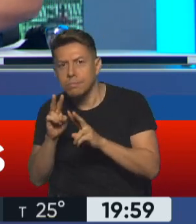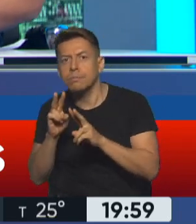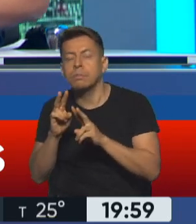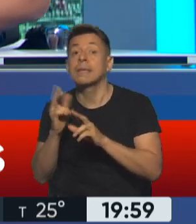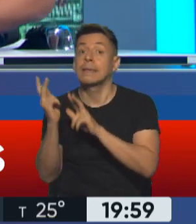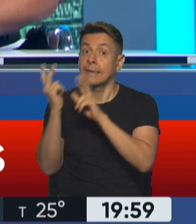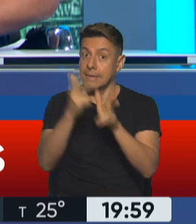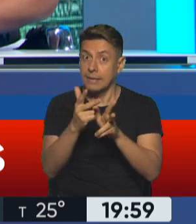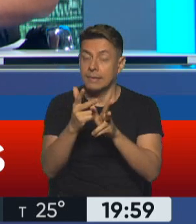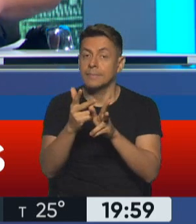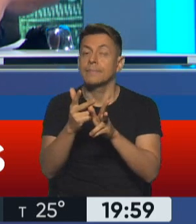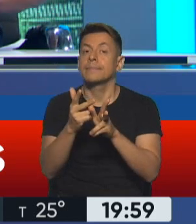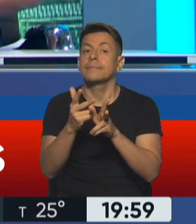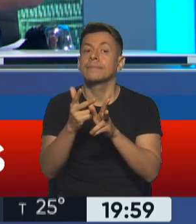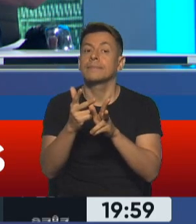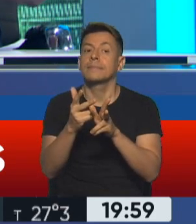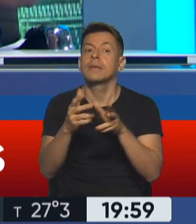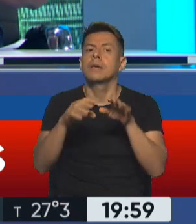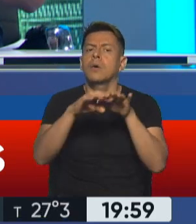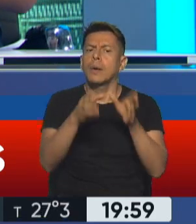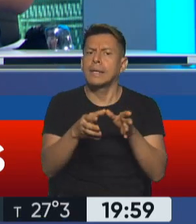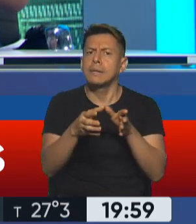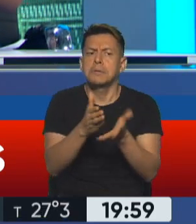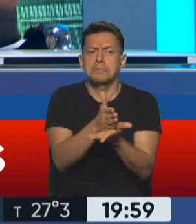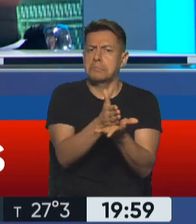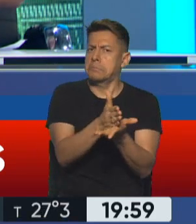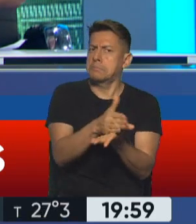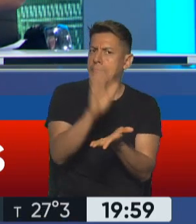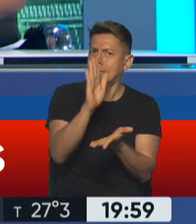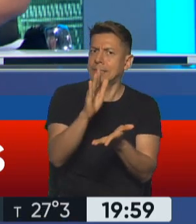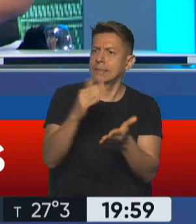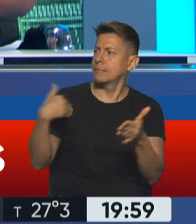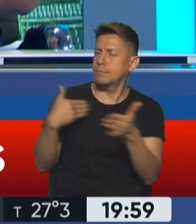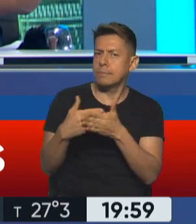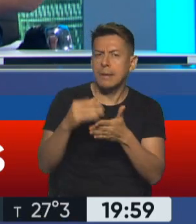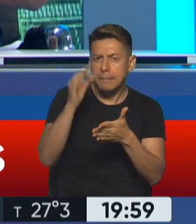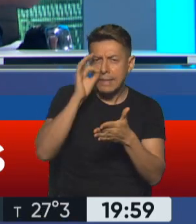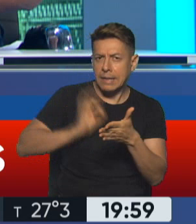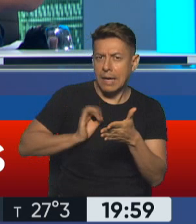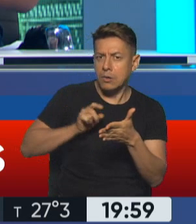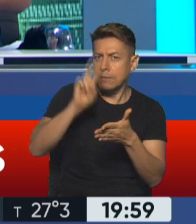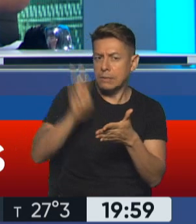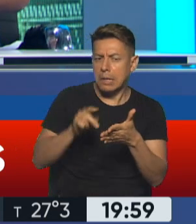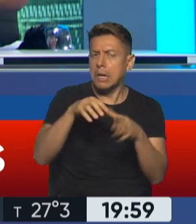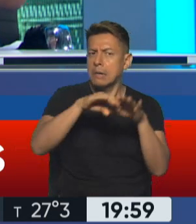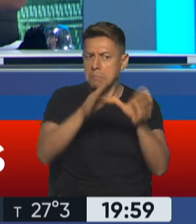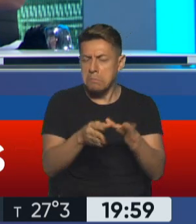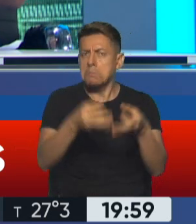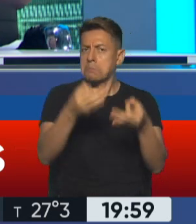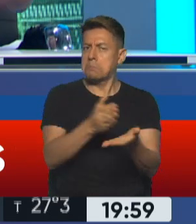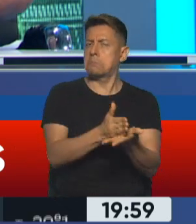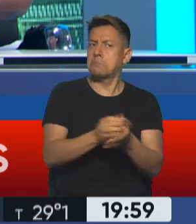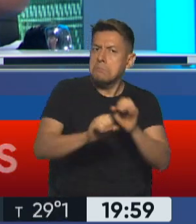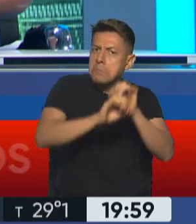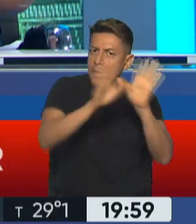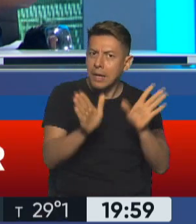el organismo, lo definieron de esta manera, más equilibrado de los últimos 20 años en Venezuela, lo cual significa un cambio sustancial y